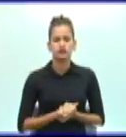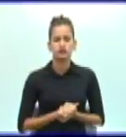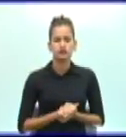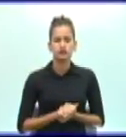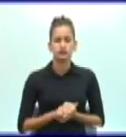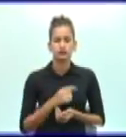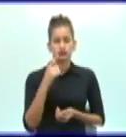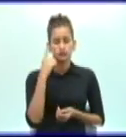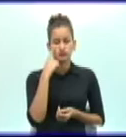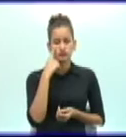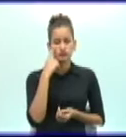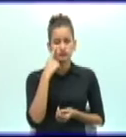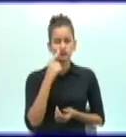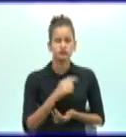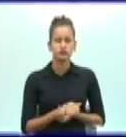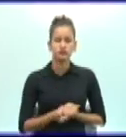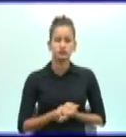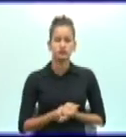Observen,